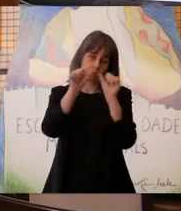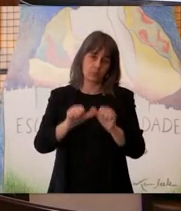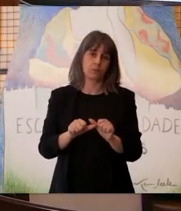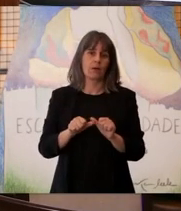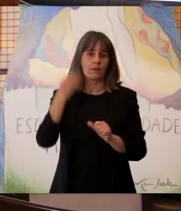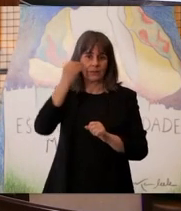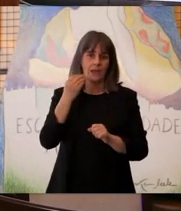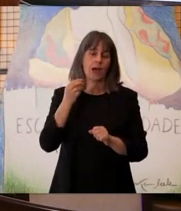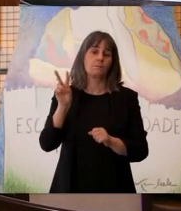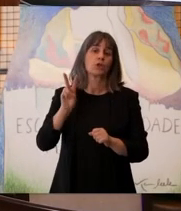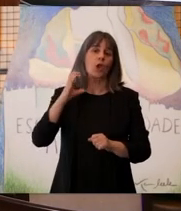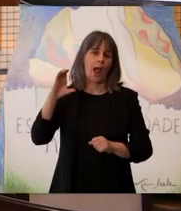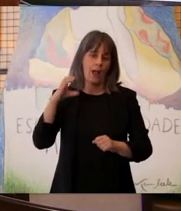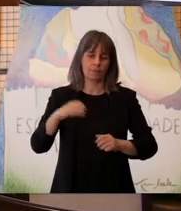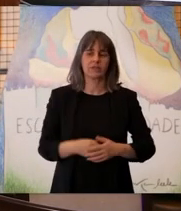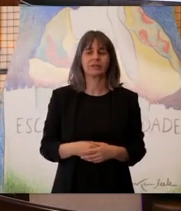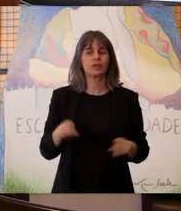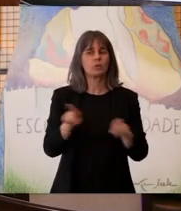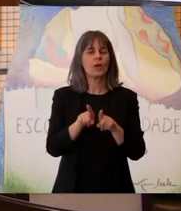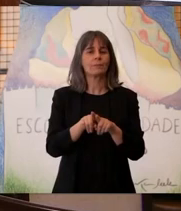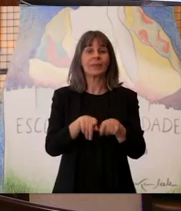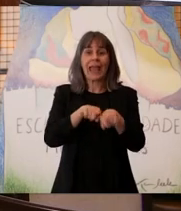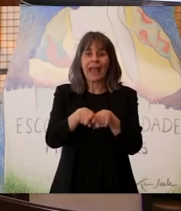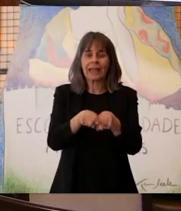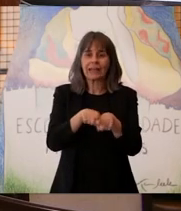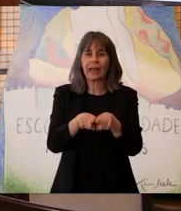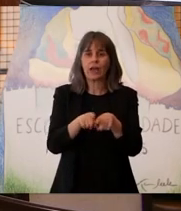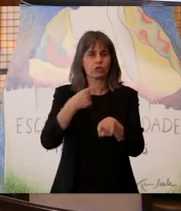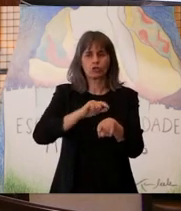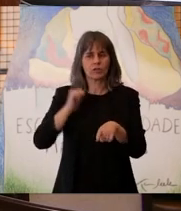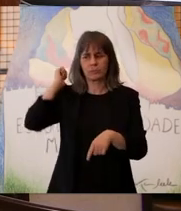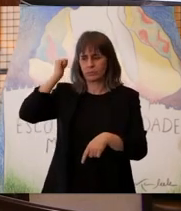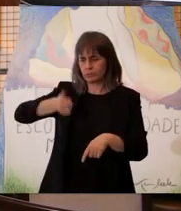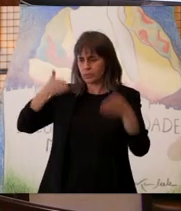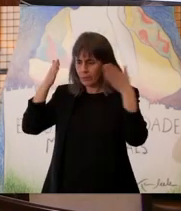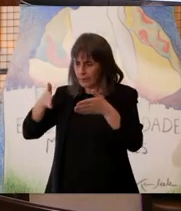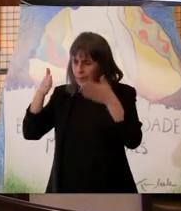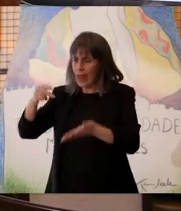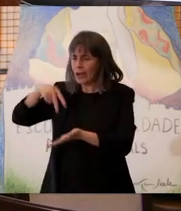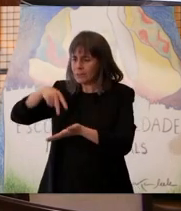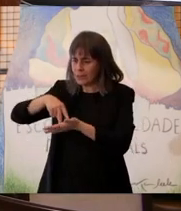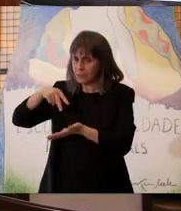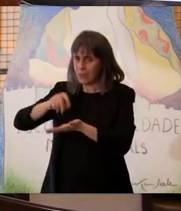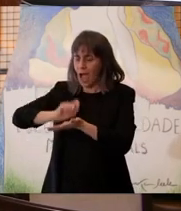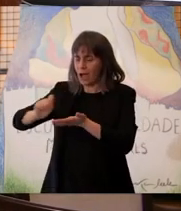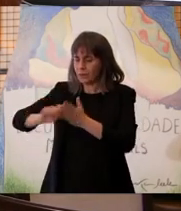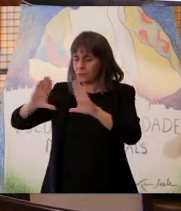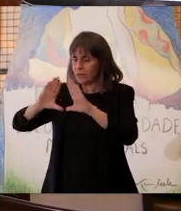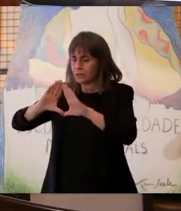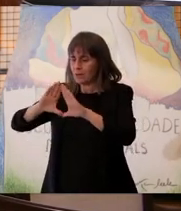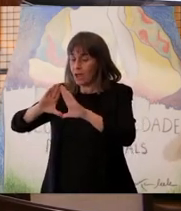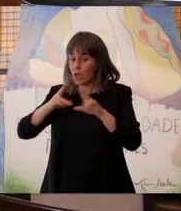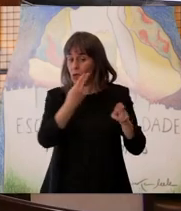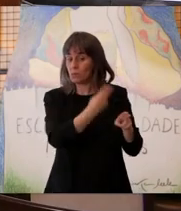hace Victoria acá no es como una crítica a que hemos estado muy centrada en la representatividad y en la agenda feminista y que la